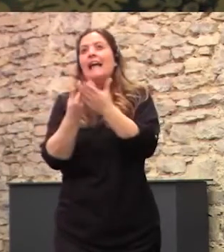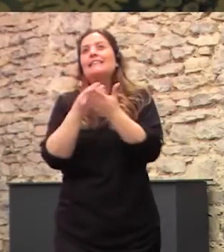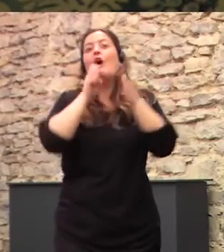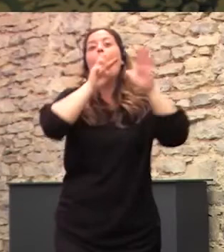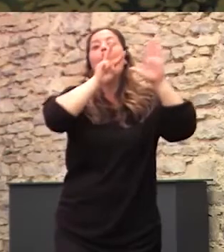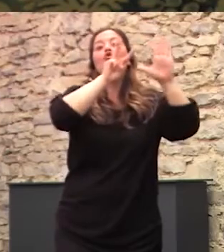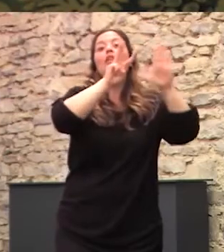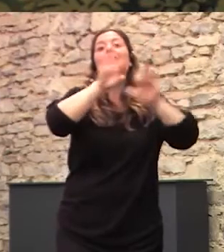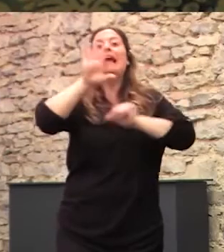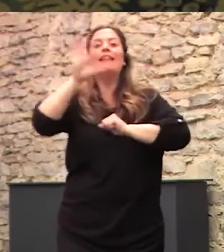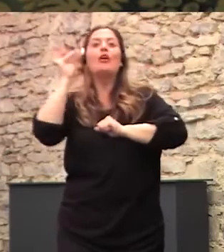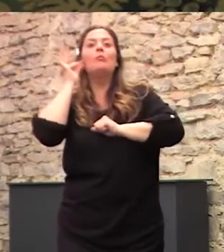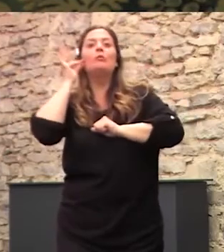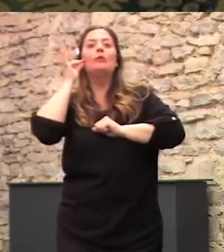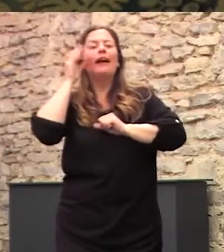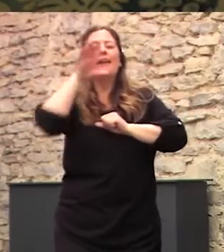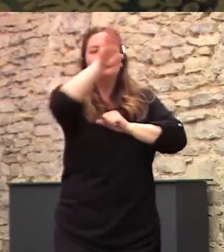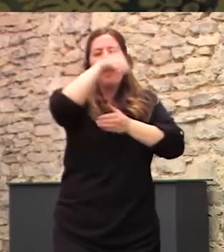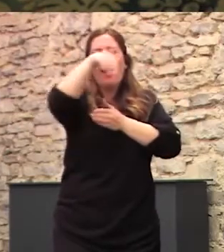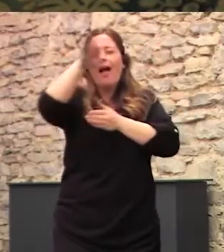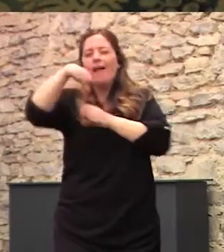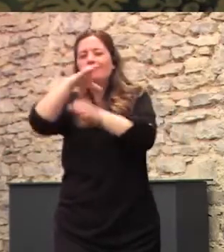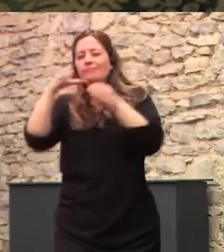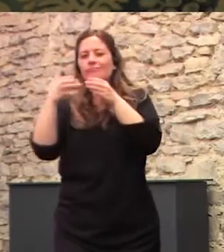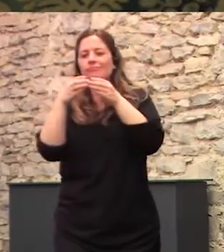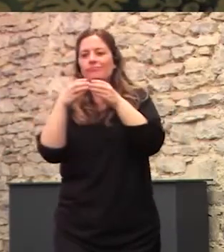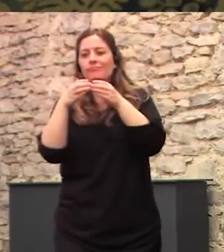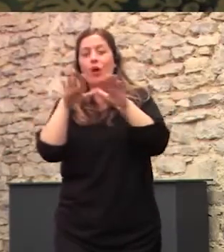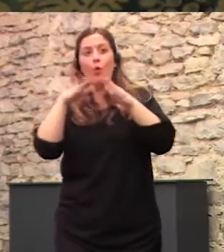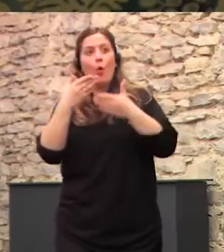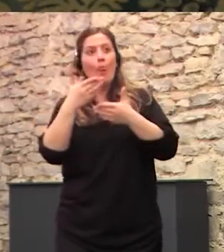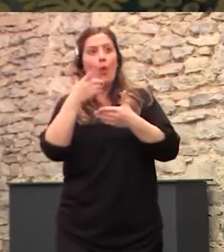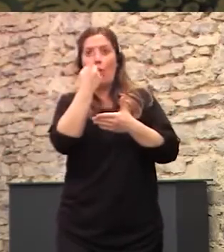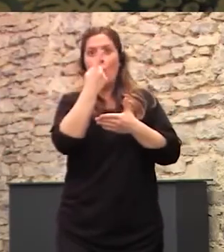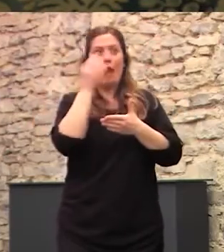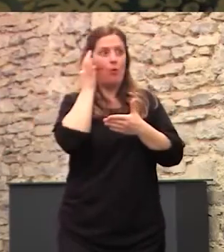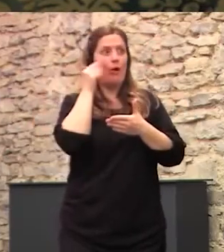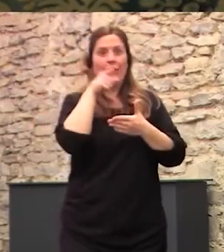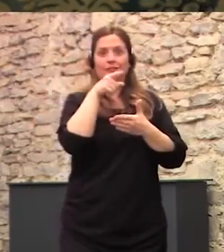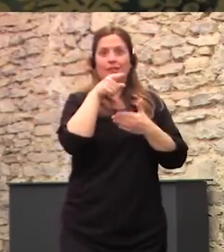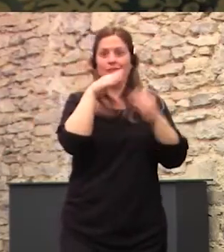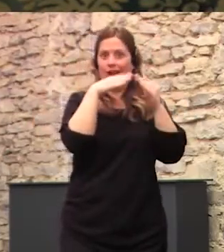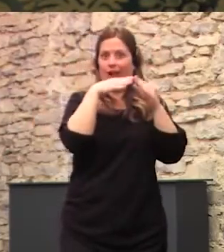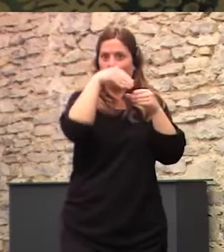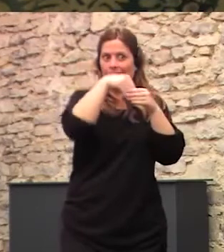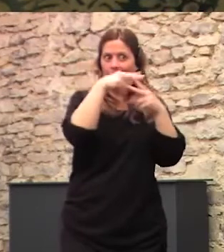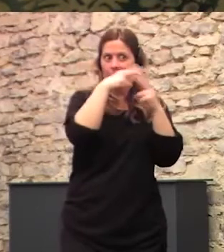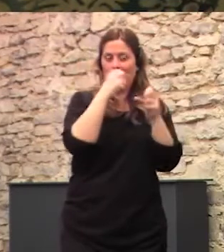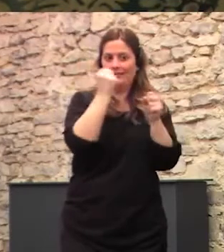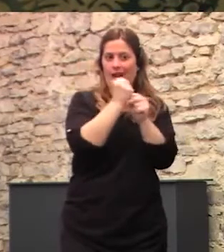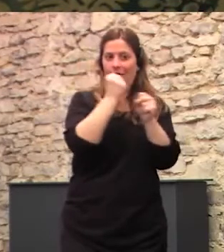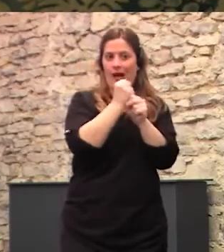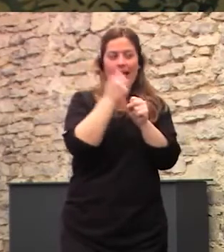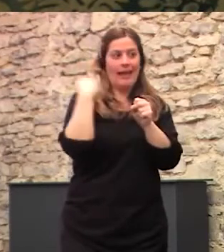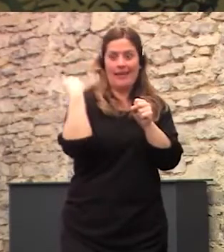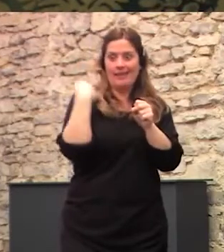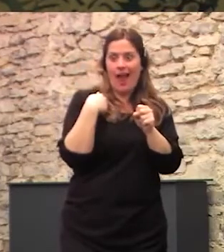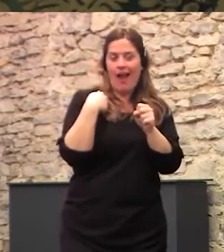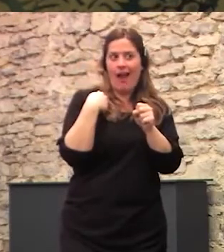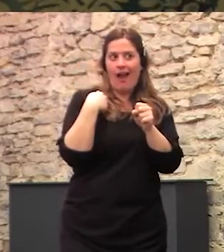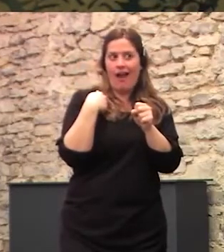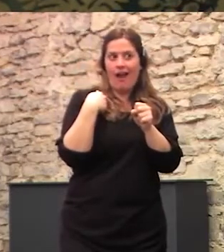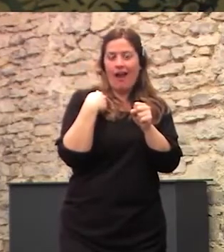mujeres. Y cada vez que una de estas mujeres se enteraba de que había X mujeres ya